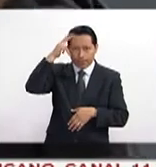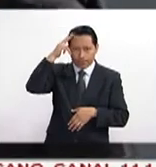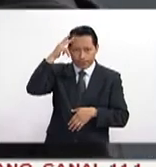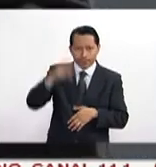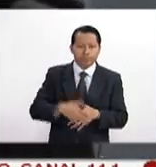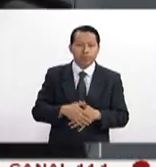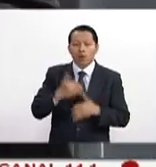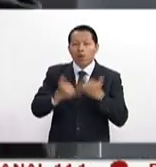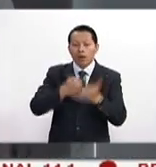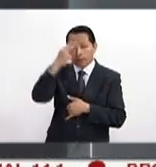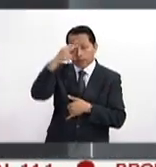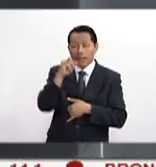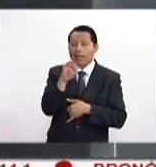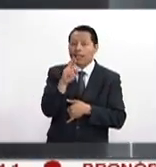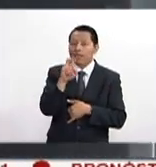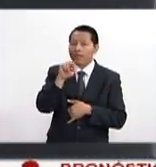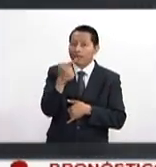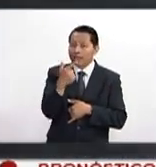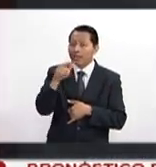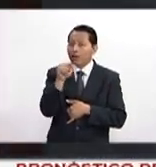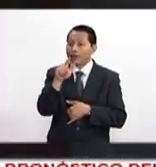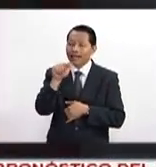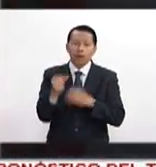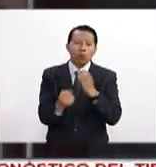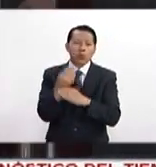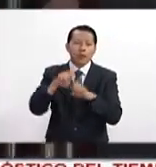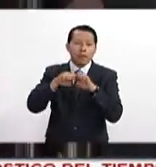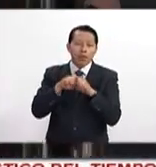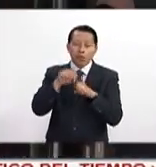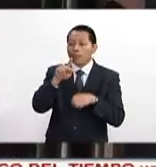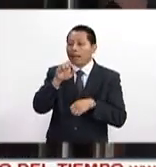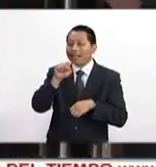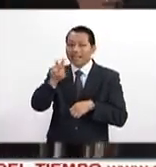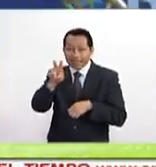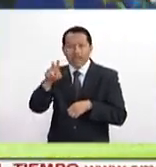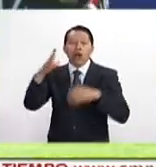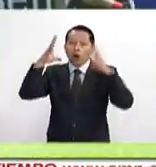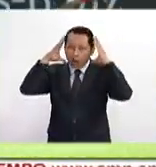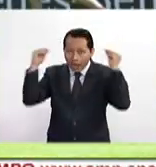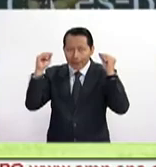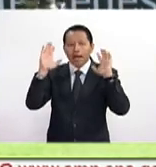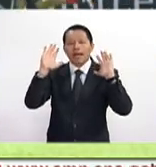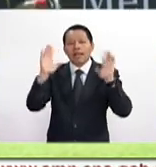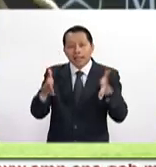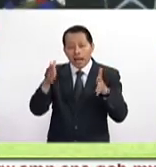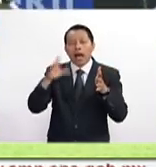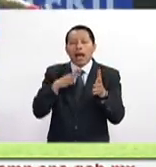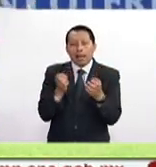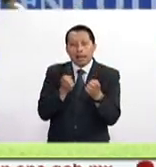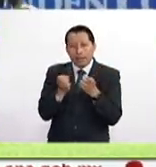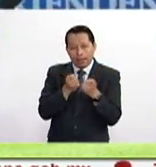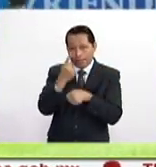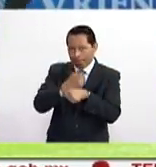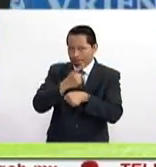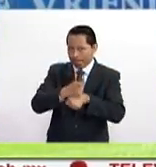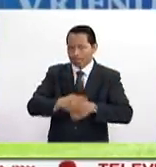El jugador mexicano Irving Lozano se integró a su nuevo equipo, el PSV de Holanda, y ya realizó su primer entrenamiento.